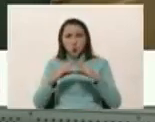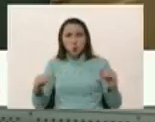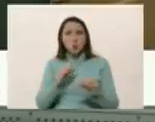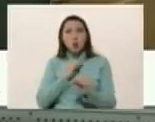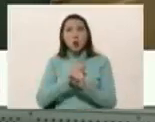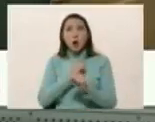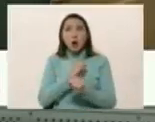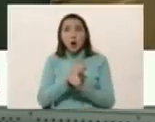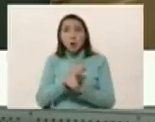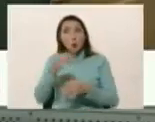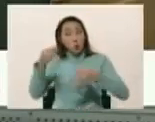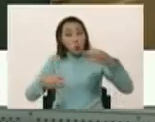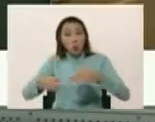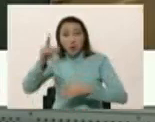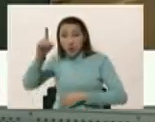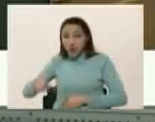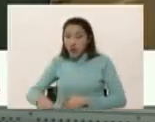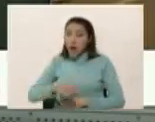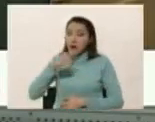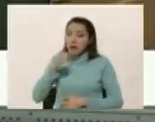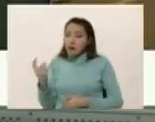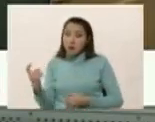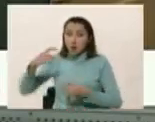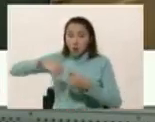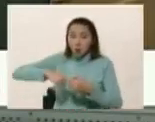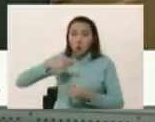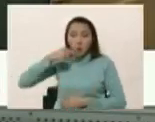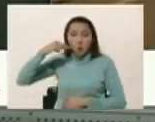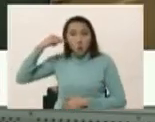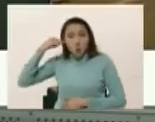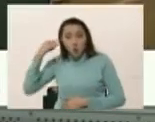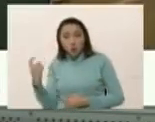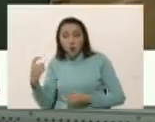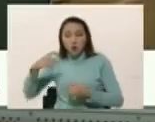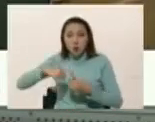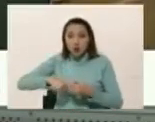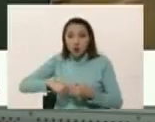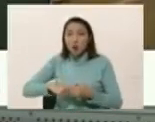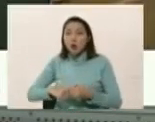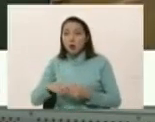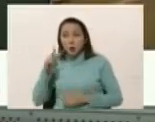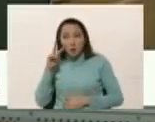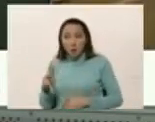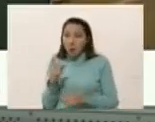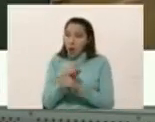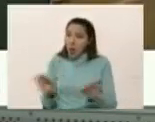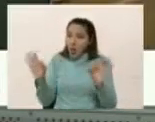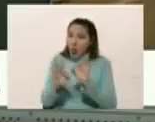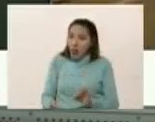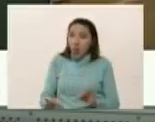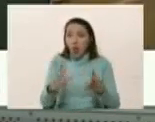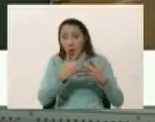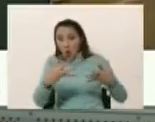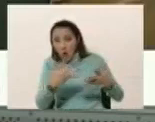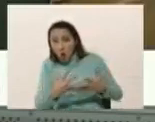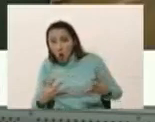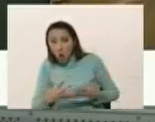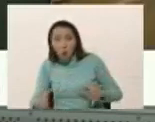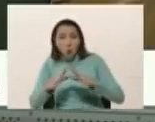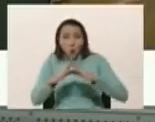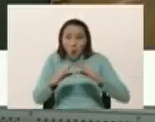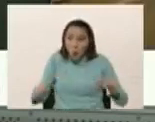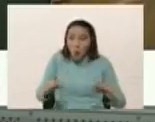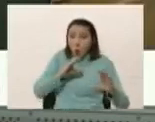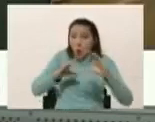debe emplearse el lenguaje con enfoque de género inclusivo y no sexista tanto en los documentos escritos como en la